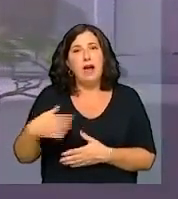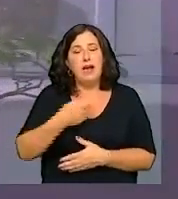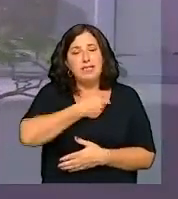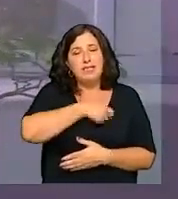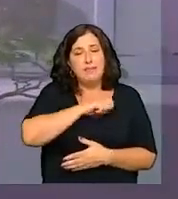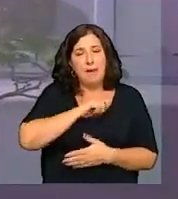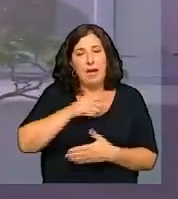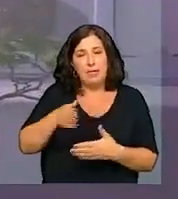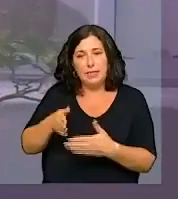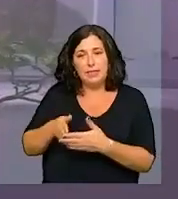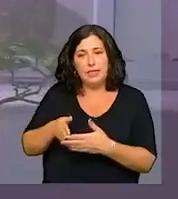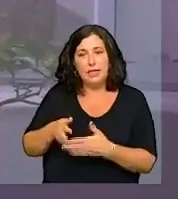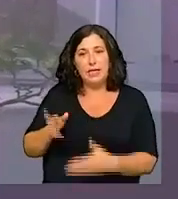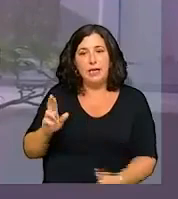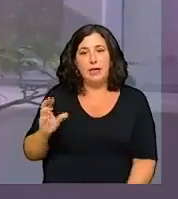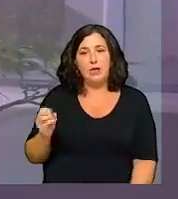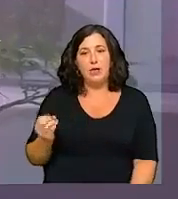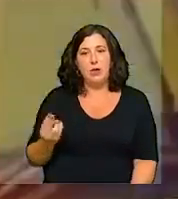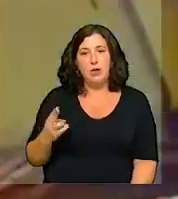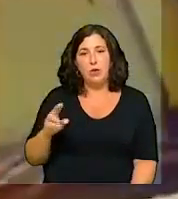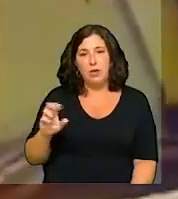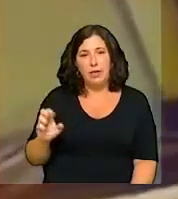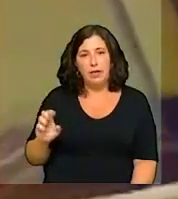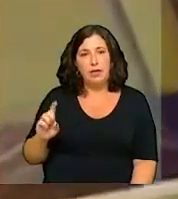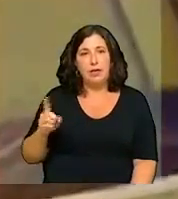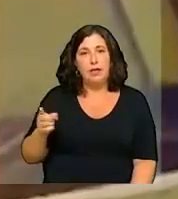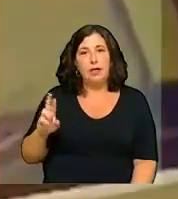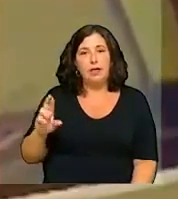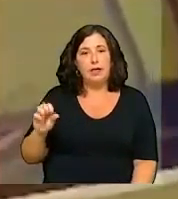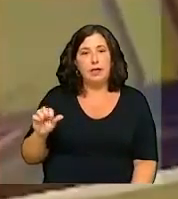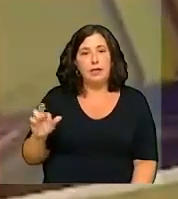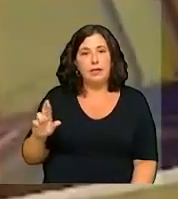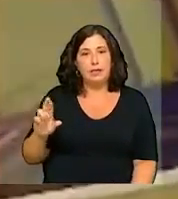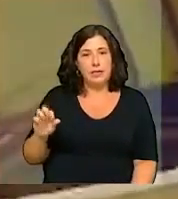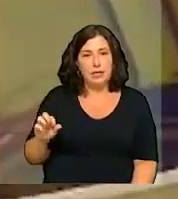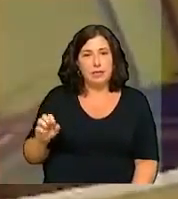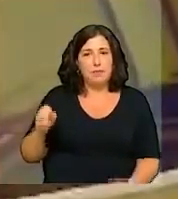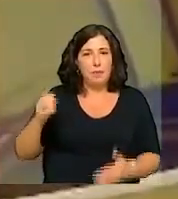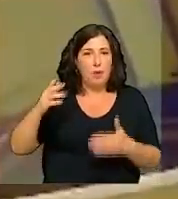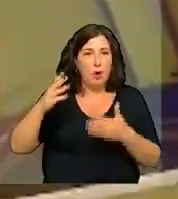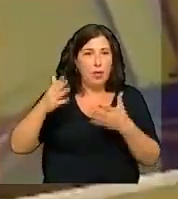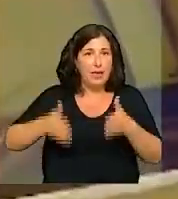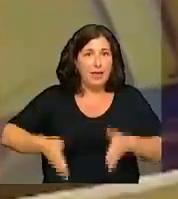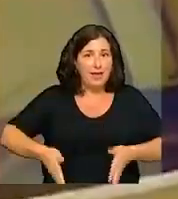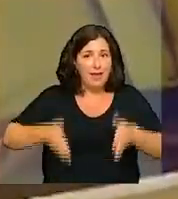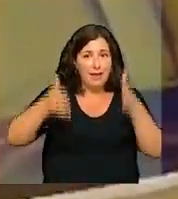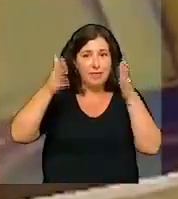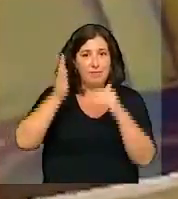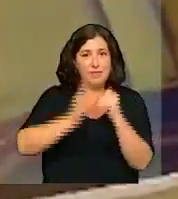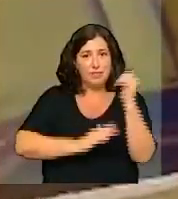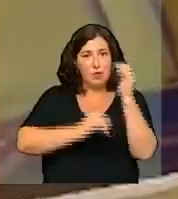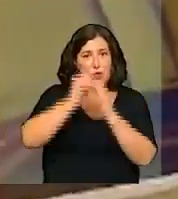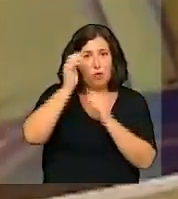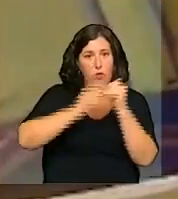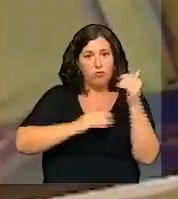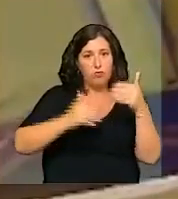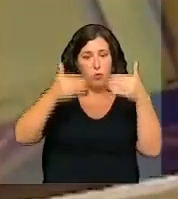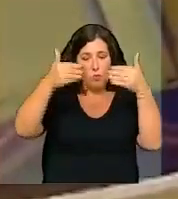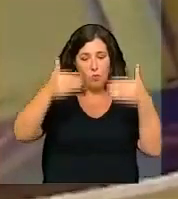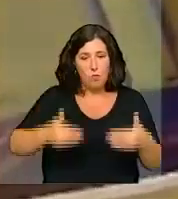trabajando, descargando material, cuando un muro se derrumbó sobre una vivienda y estamos justamente con el dueño de casa, el